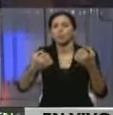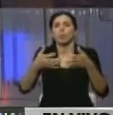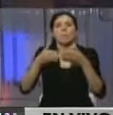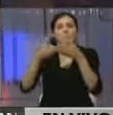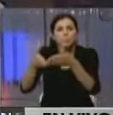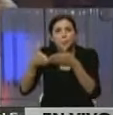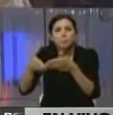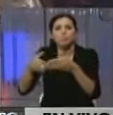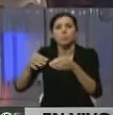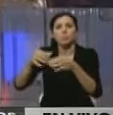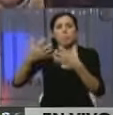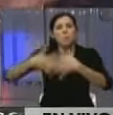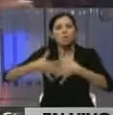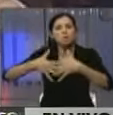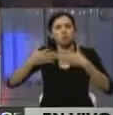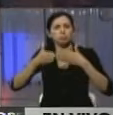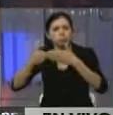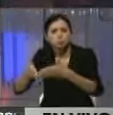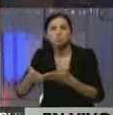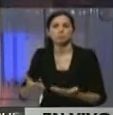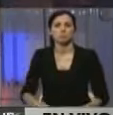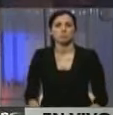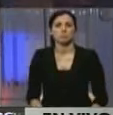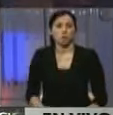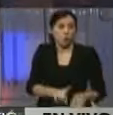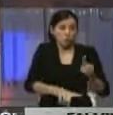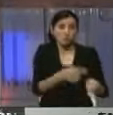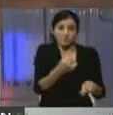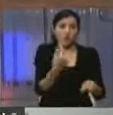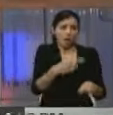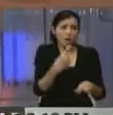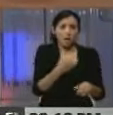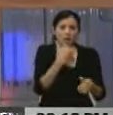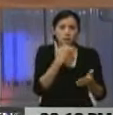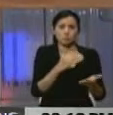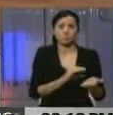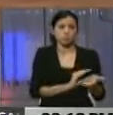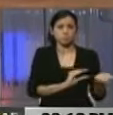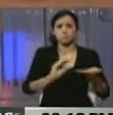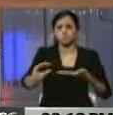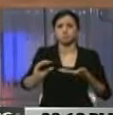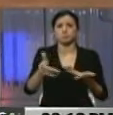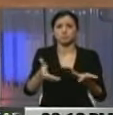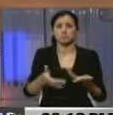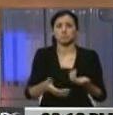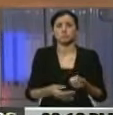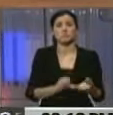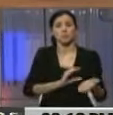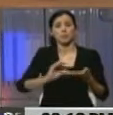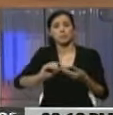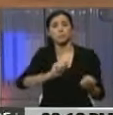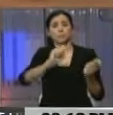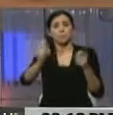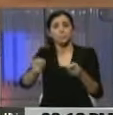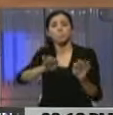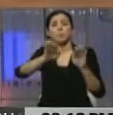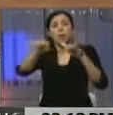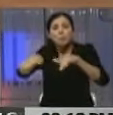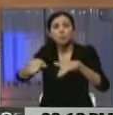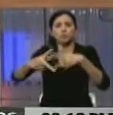sistema, con los recursitos que tenemos por ahí, que he descubierto, para una gran inversión